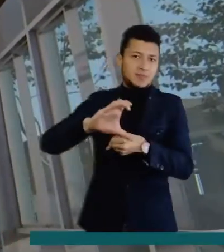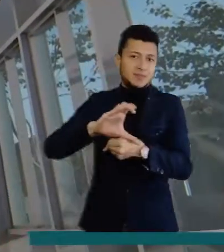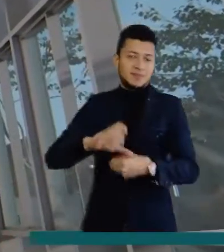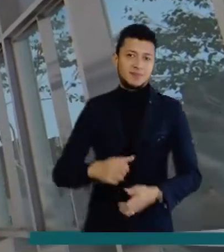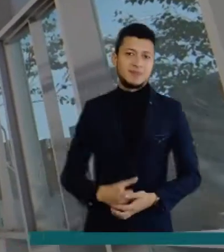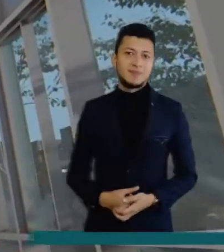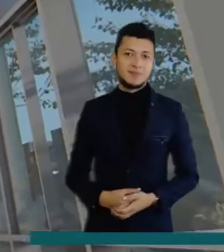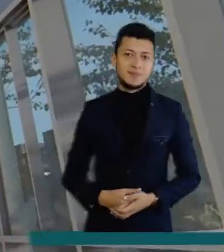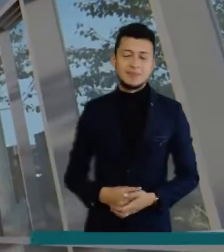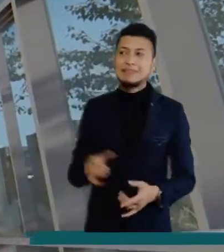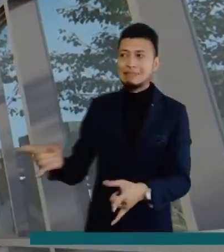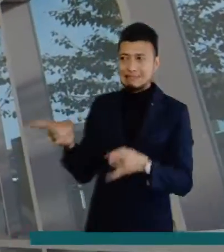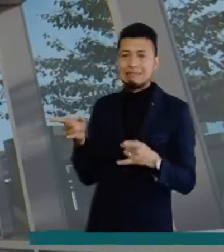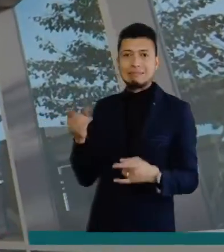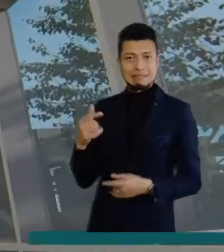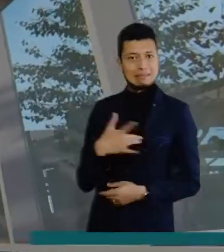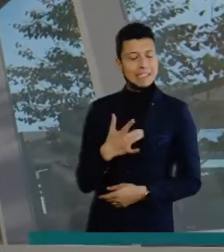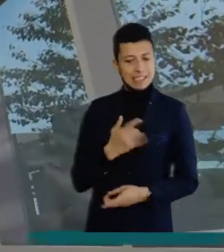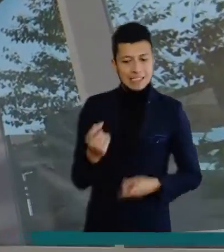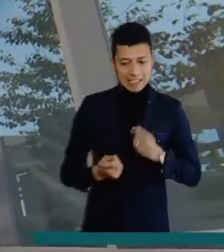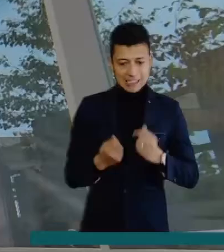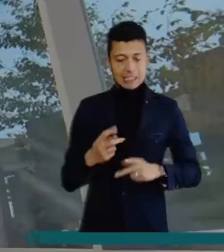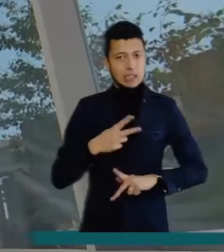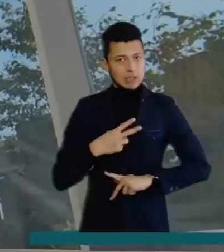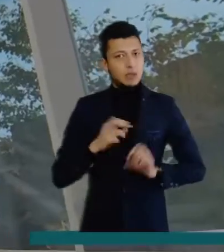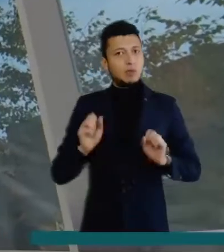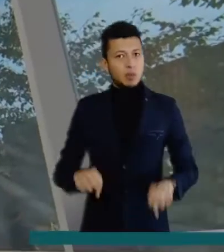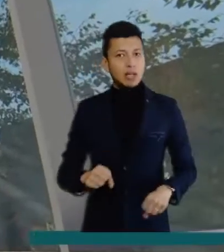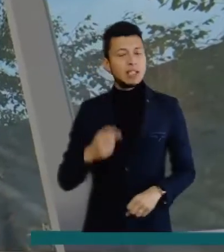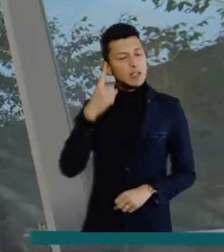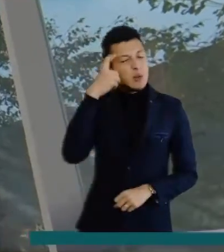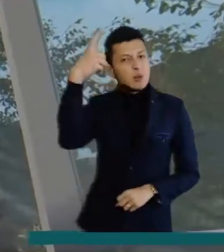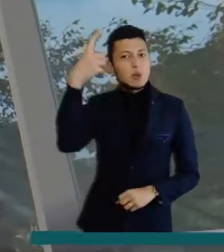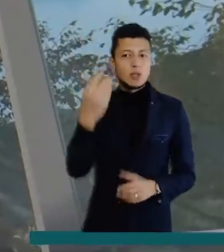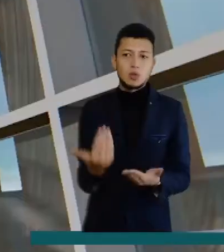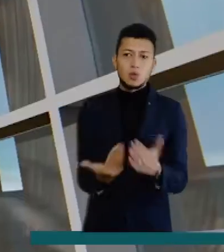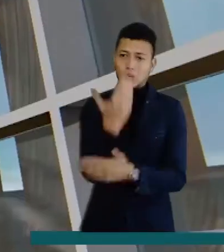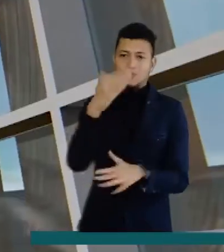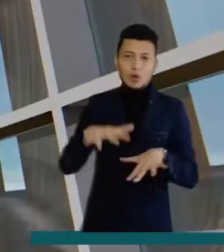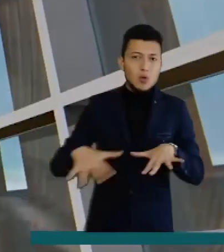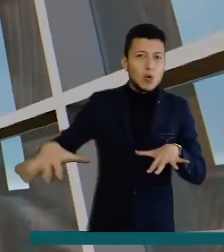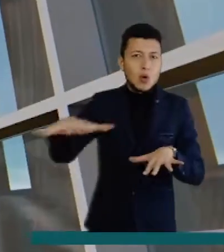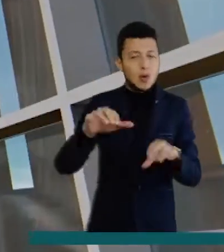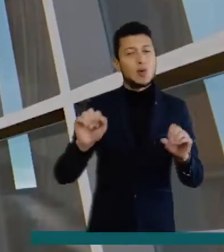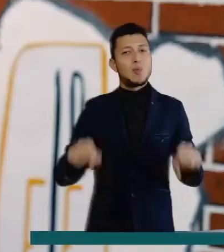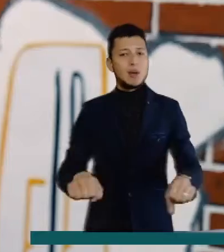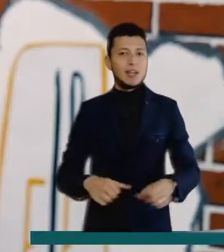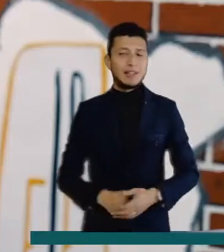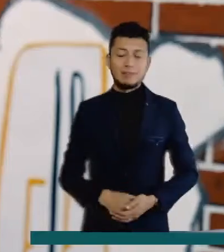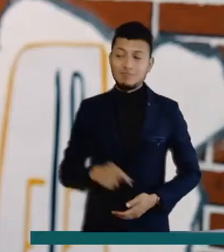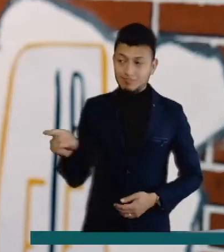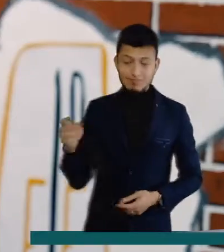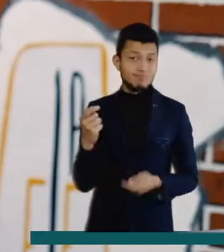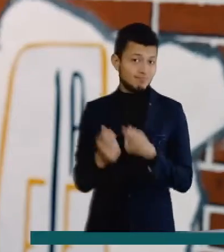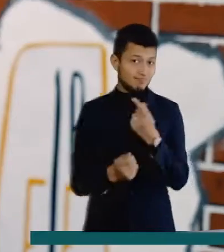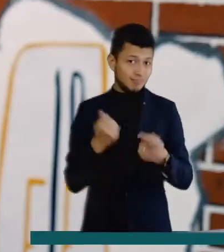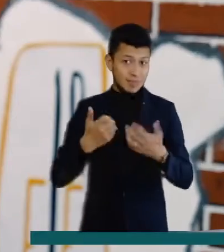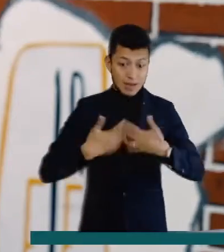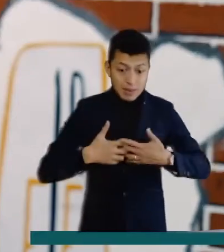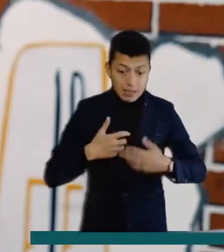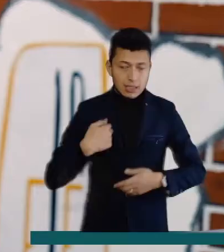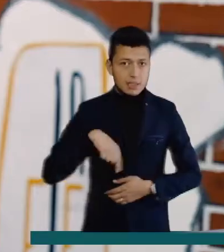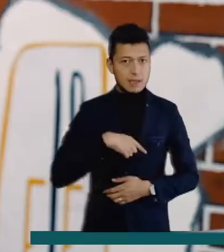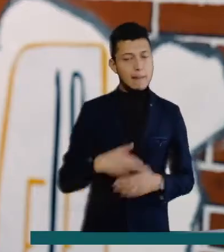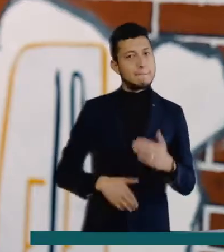Me mueve a seguir emprendiendo, a soñar con un nuevo lugar. Eso hace que los